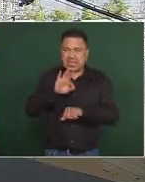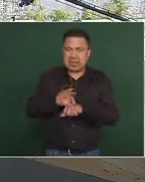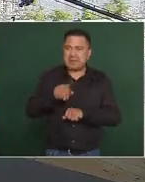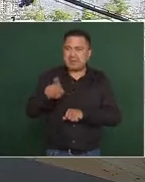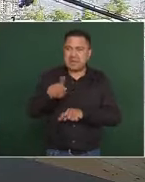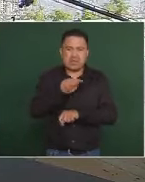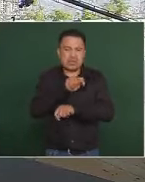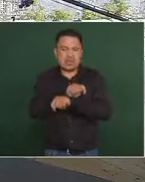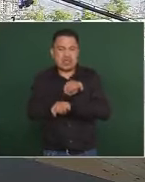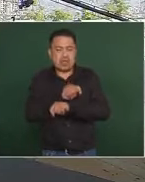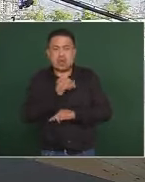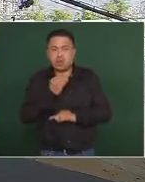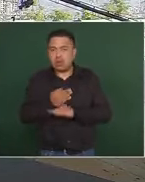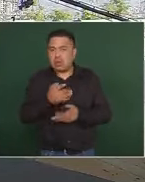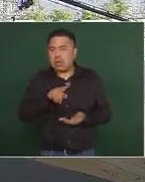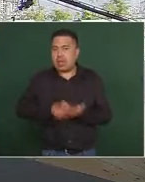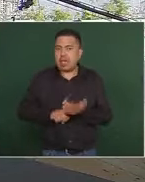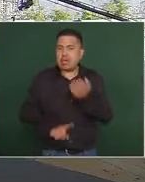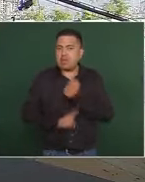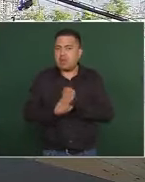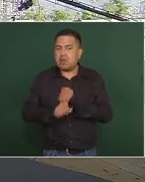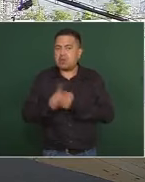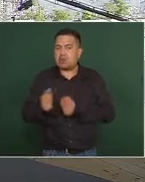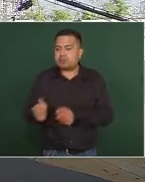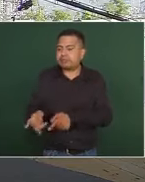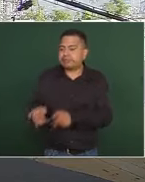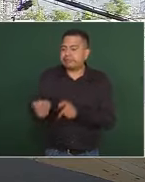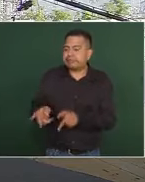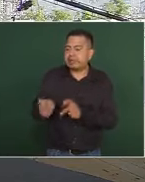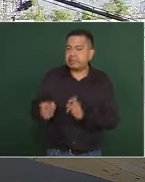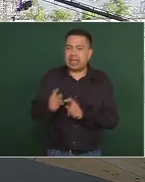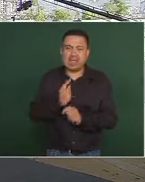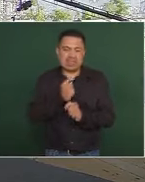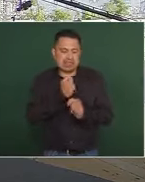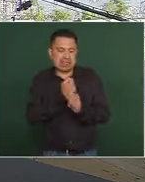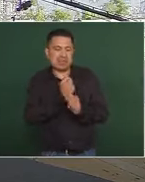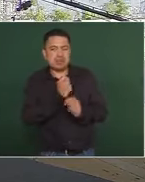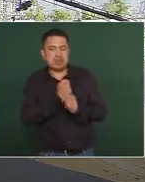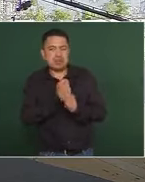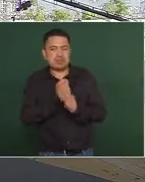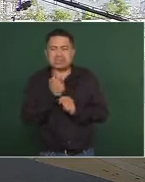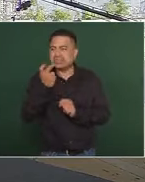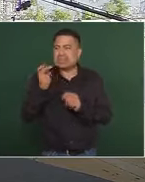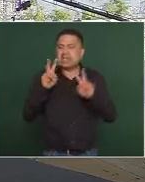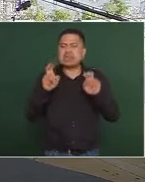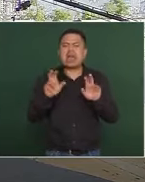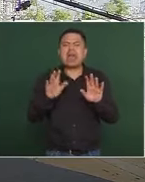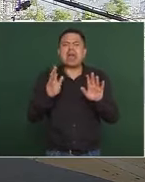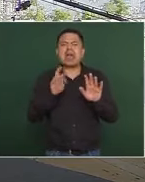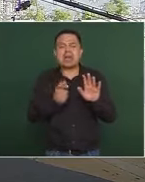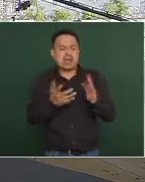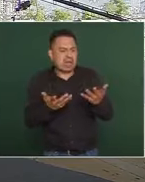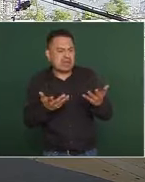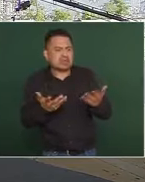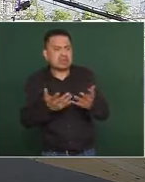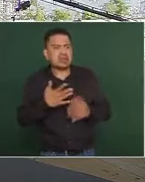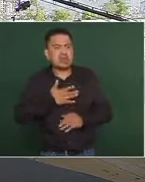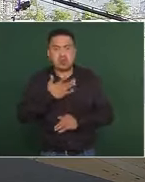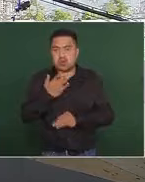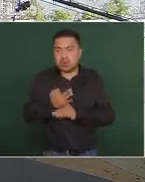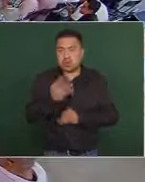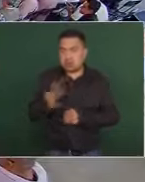de Taxco, donde hay ahora problemas de extorsión a transportistas, concretamente en ese tema, ¿qué se va a hacer? Y